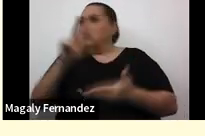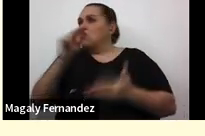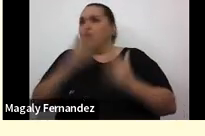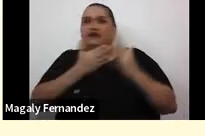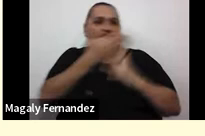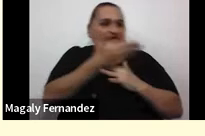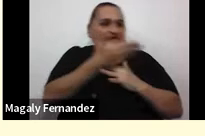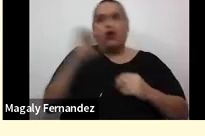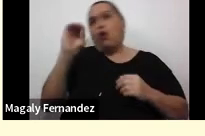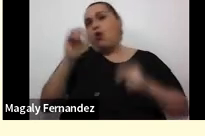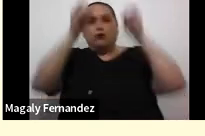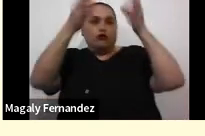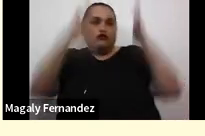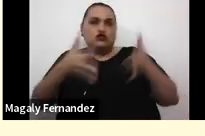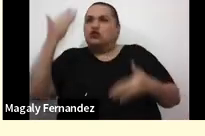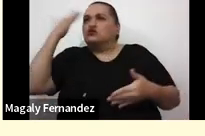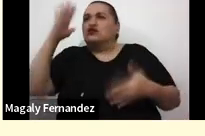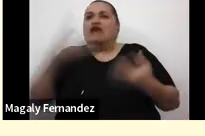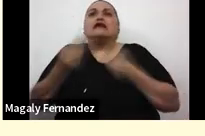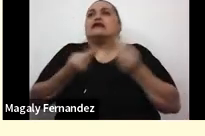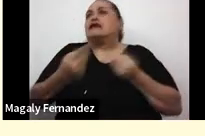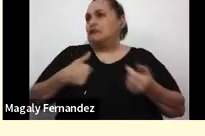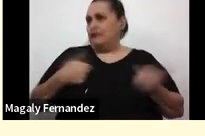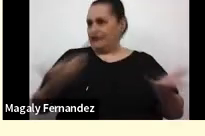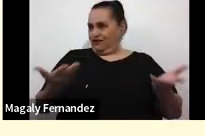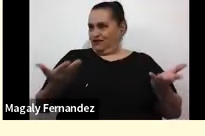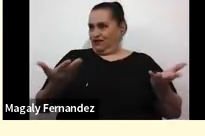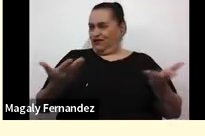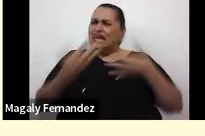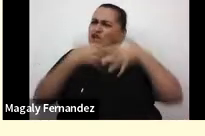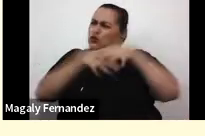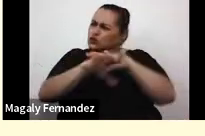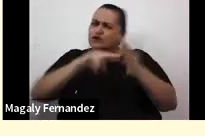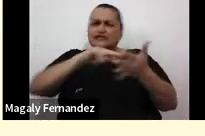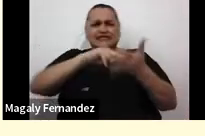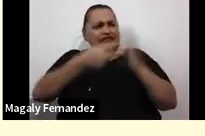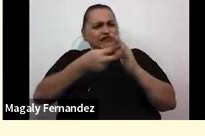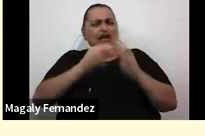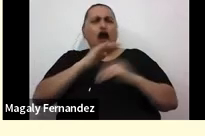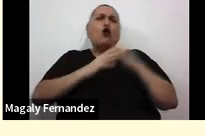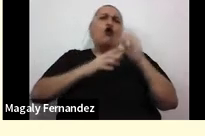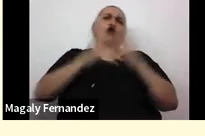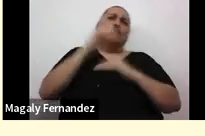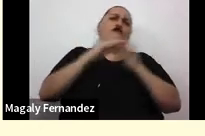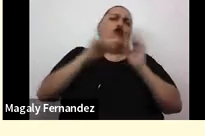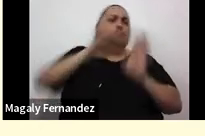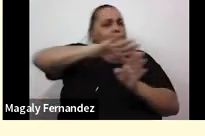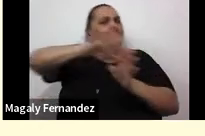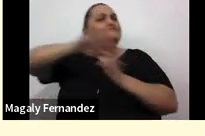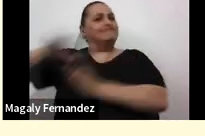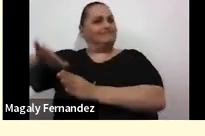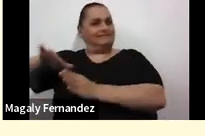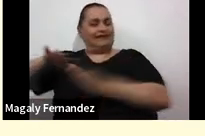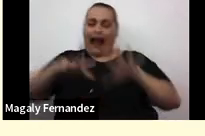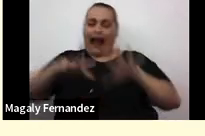o porque los profesores no saben qué hacer conmigo incluir es salir del sitio de comodidad y aceptar